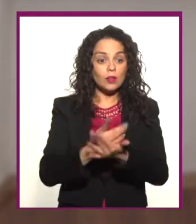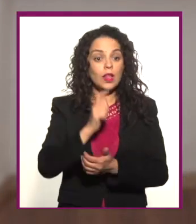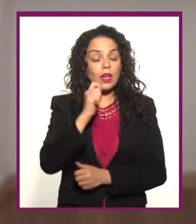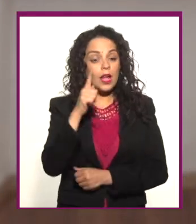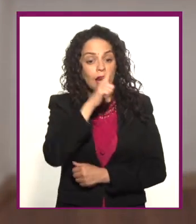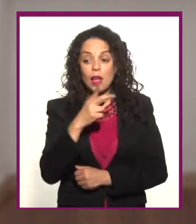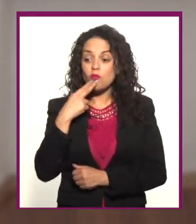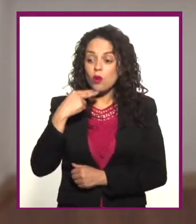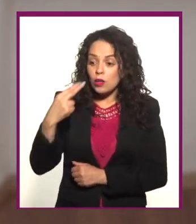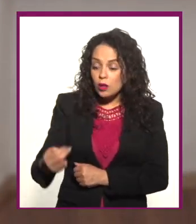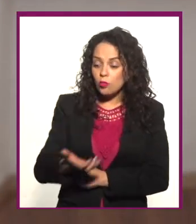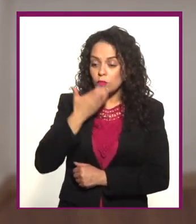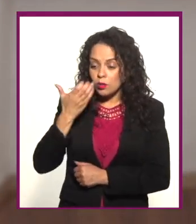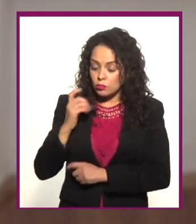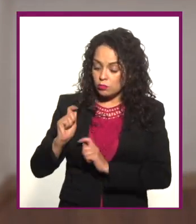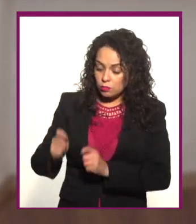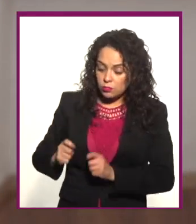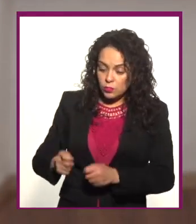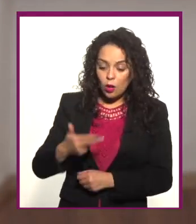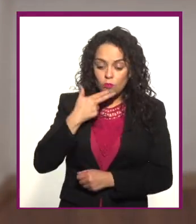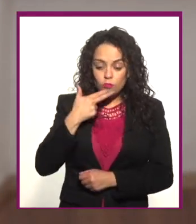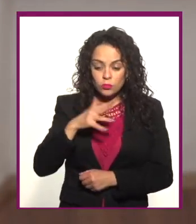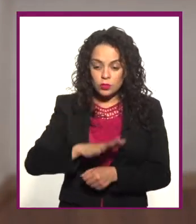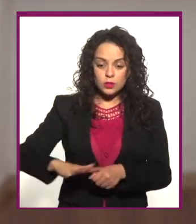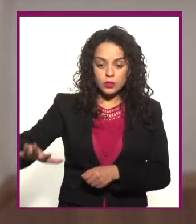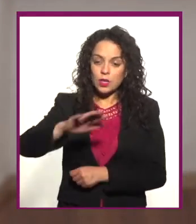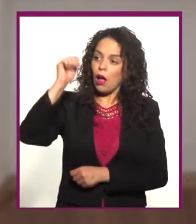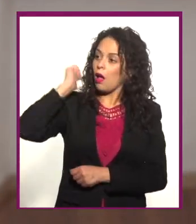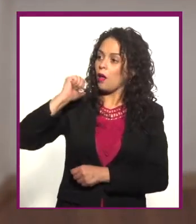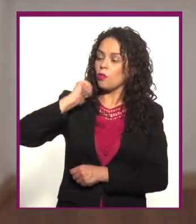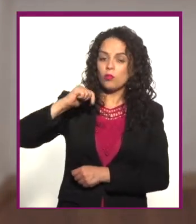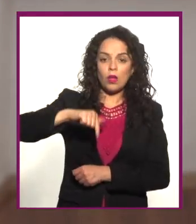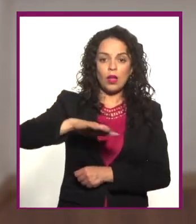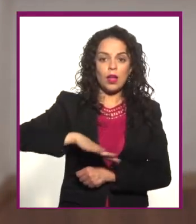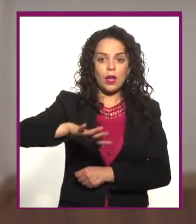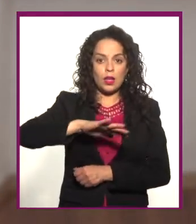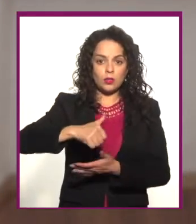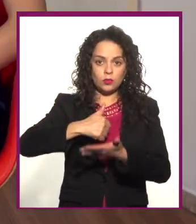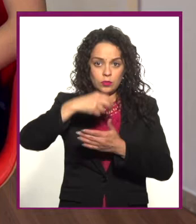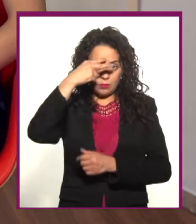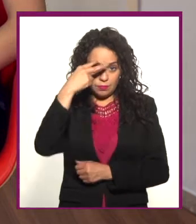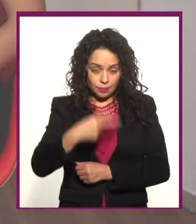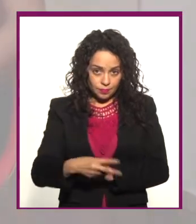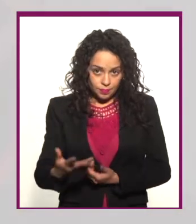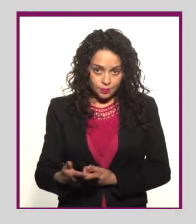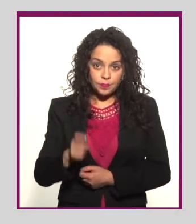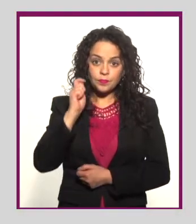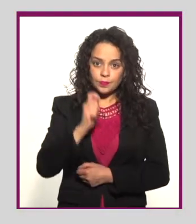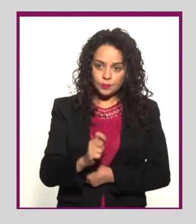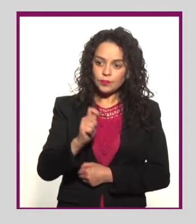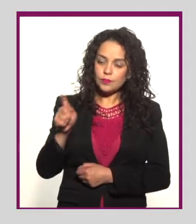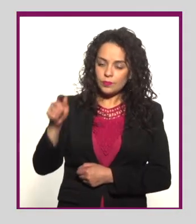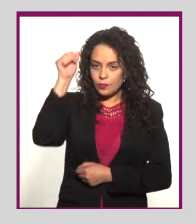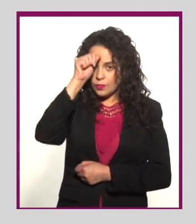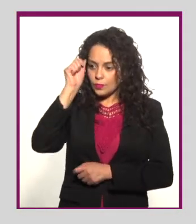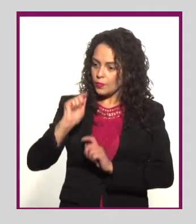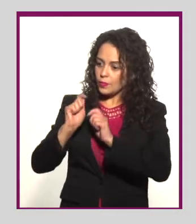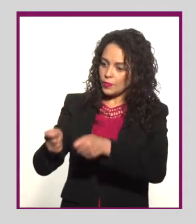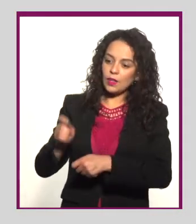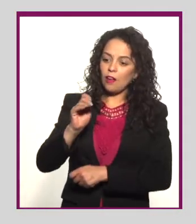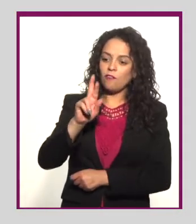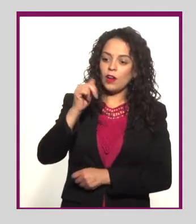lengua náhuatl, sino también sobre los usos y costumbres de los antiguos pobladores del Valle de México, mucho se le debe a Fray Bernardino de